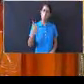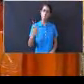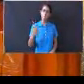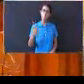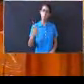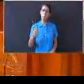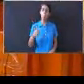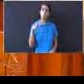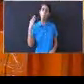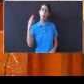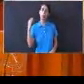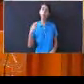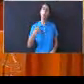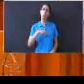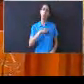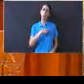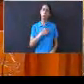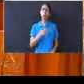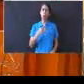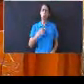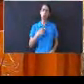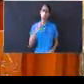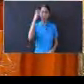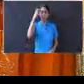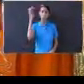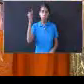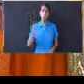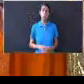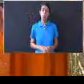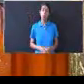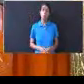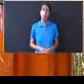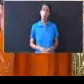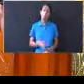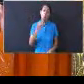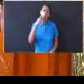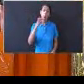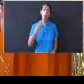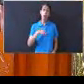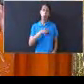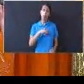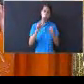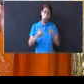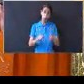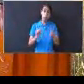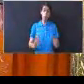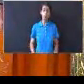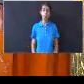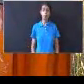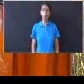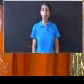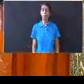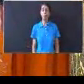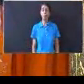hermano, de parejas que puede ser mucho mejor el trabajo. Pero a nosotros nos pusieron. ¿Verdad?